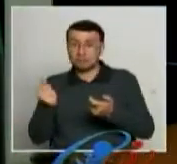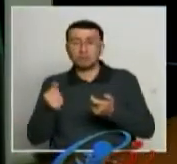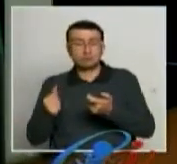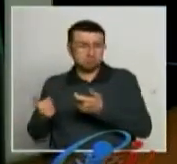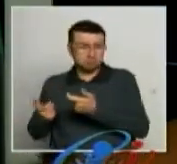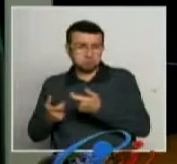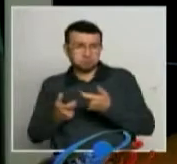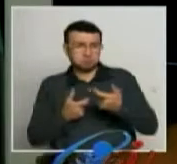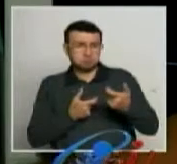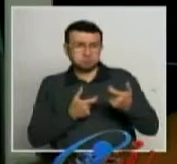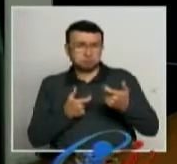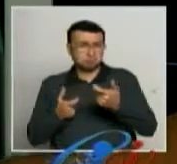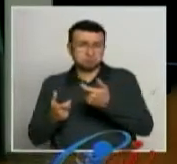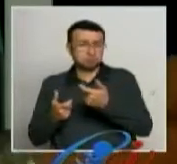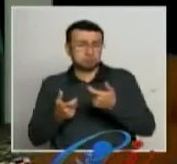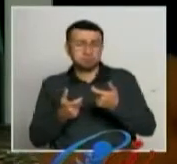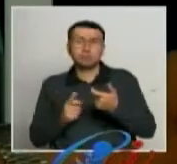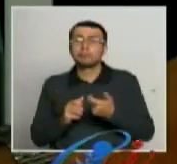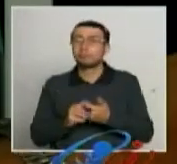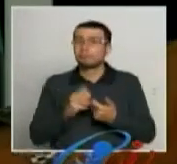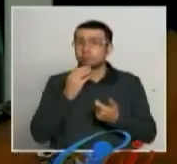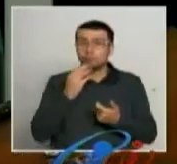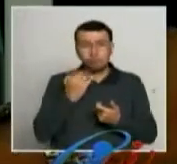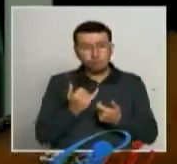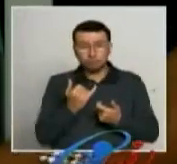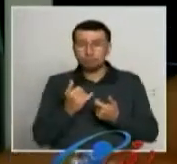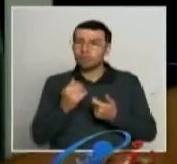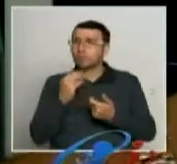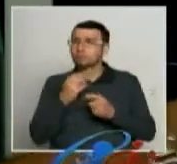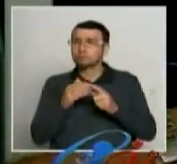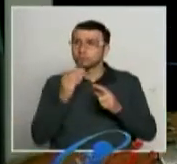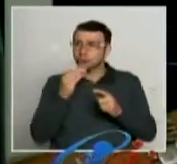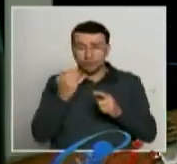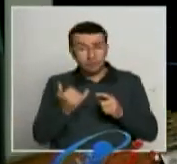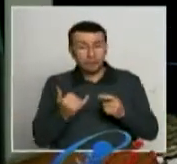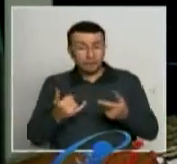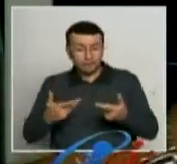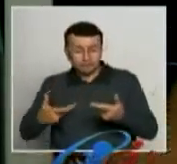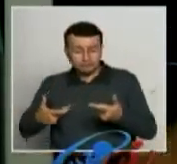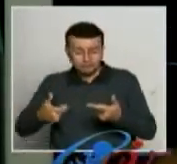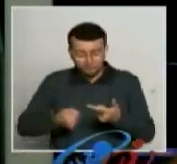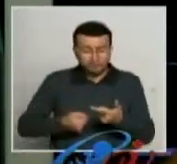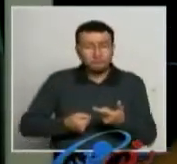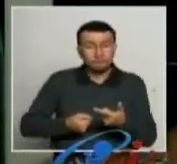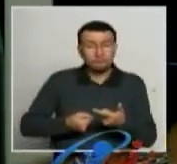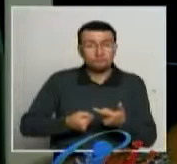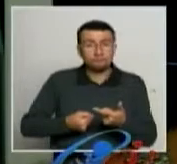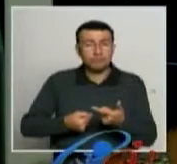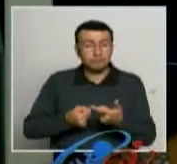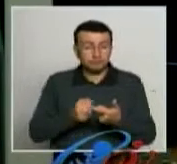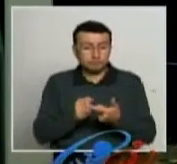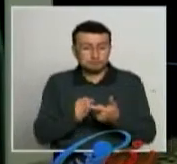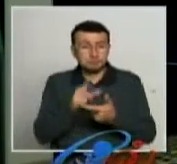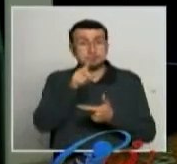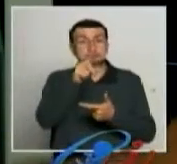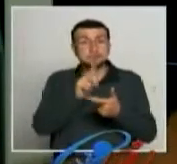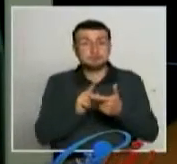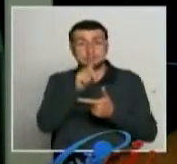velocidad. En este caso, como decir, el chorrito iría hasta acá, pero si nosotros presionamos, obstruimos esto, el chorrito llegaría más